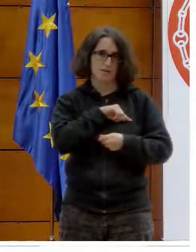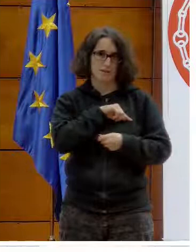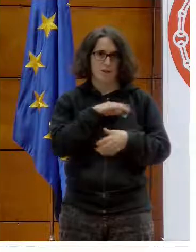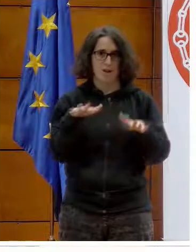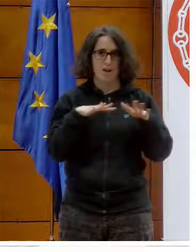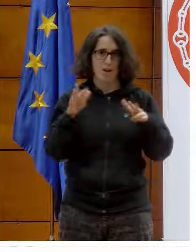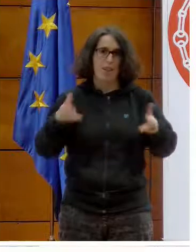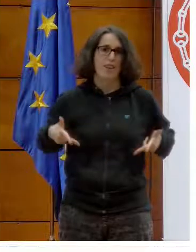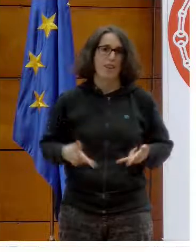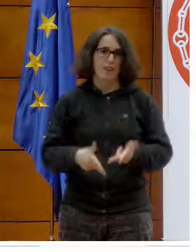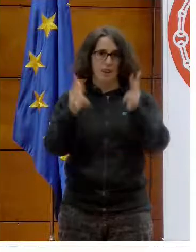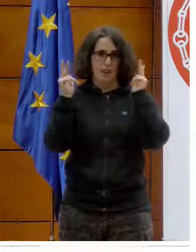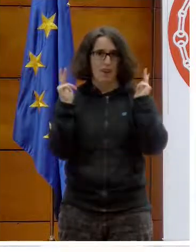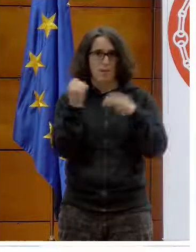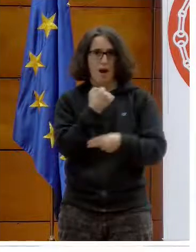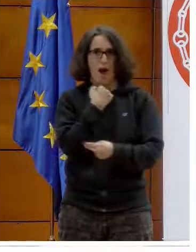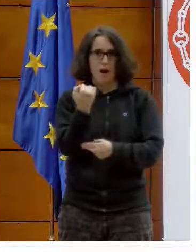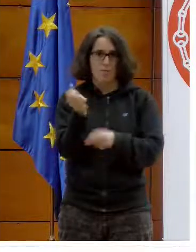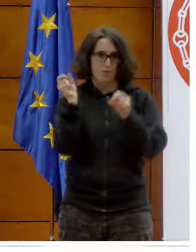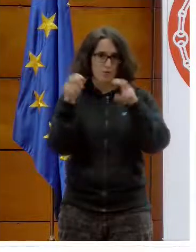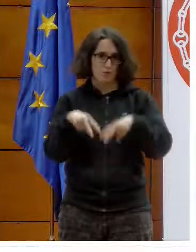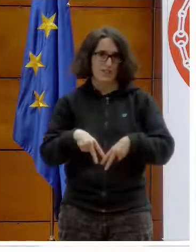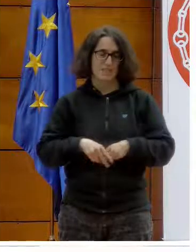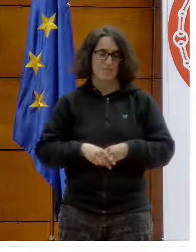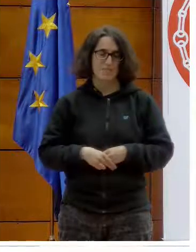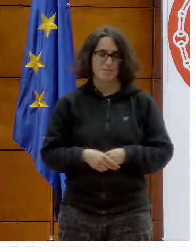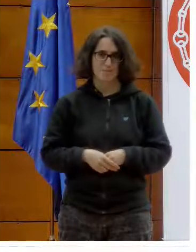ningún tipo de apoyo externo.